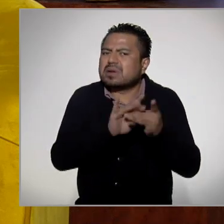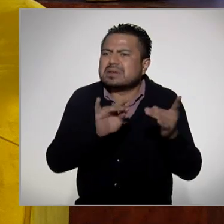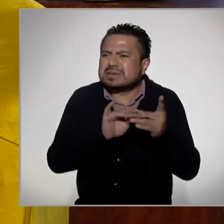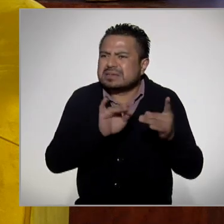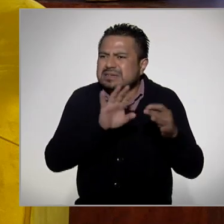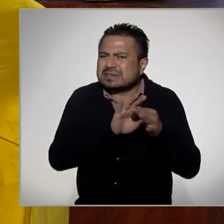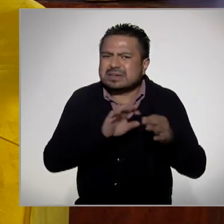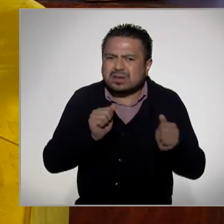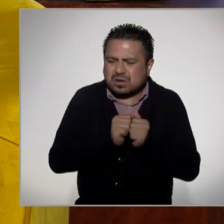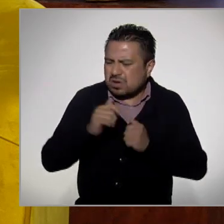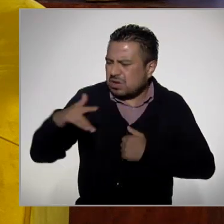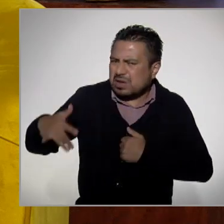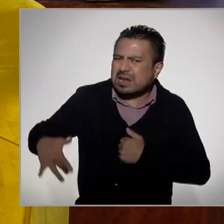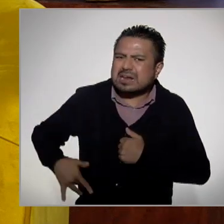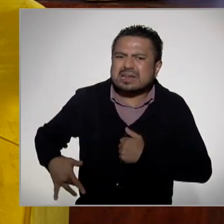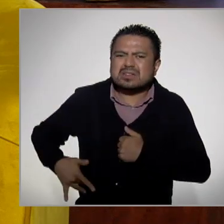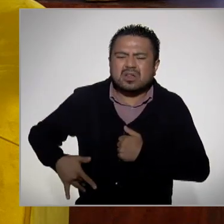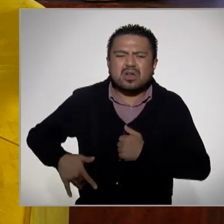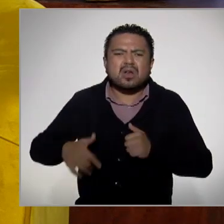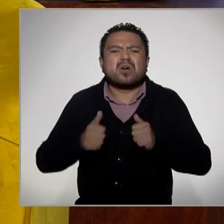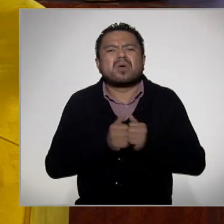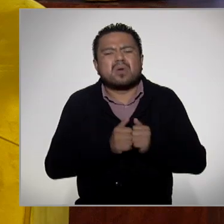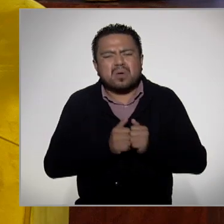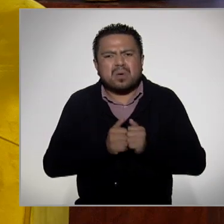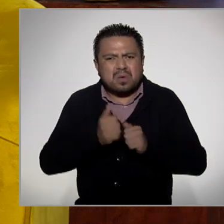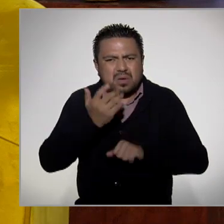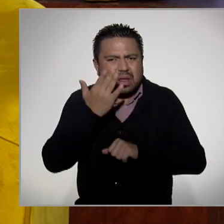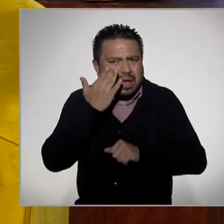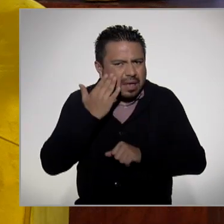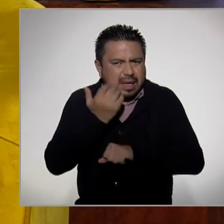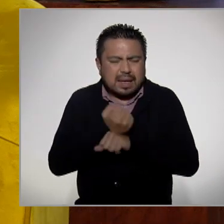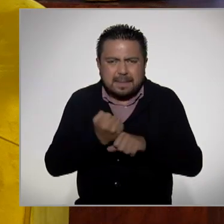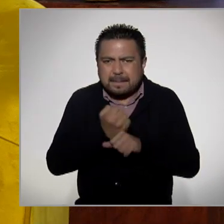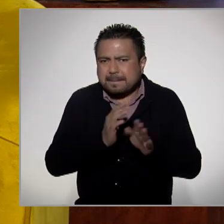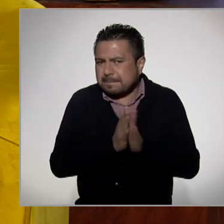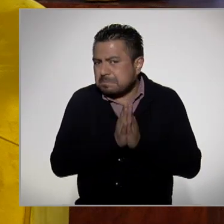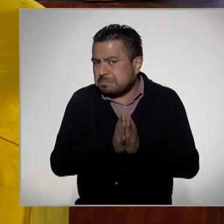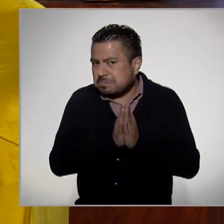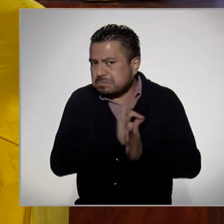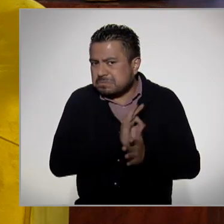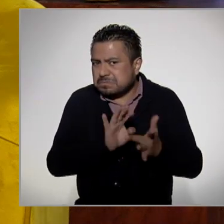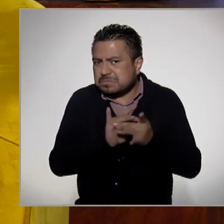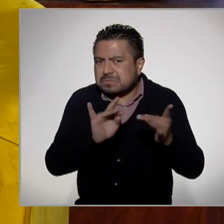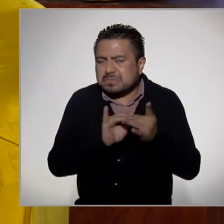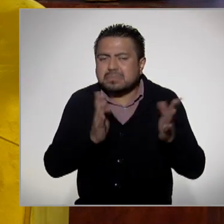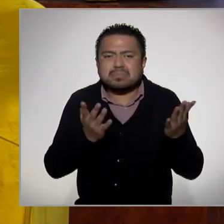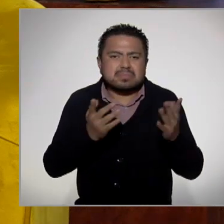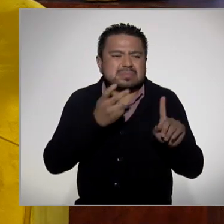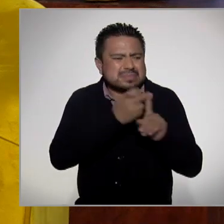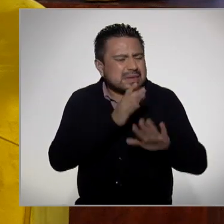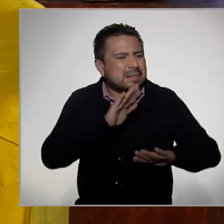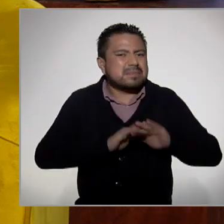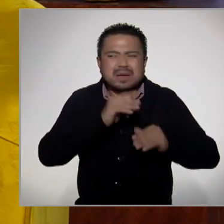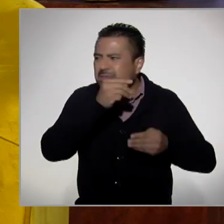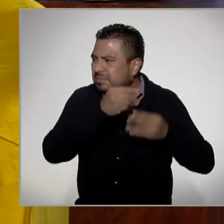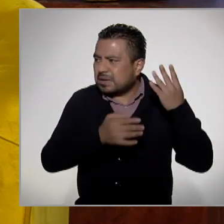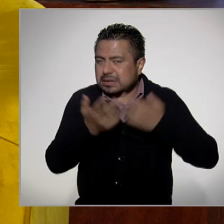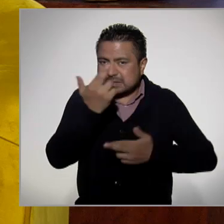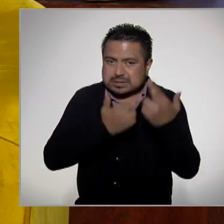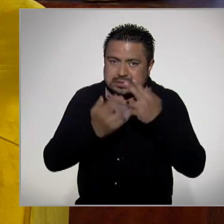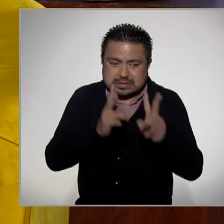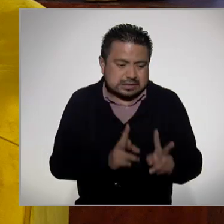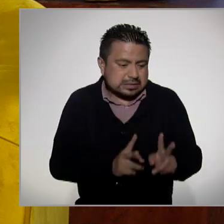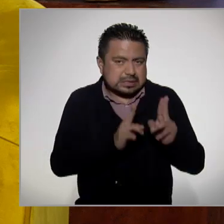que ver el riñón con este con la anemia por favor y bueno pues esto y mucho más regresando del